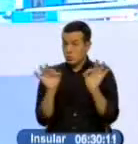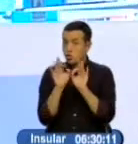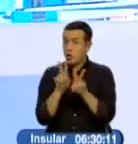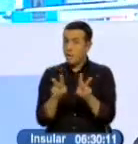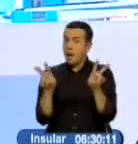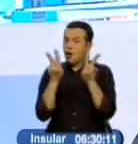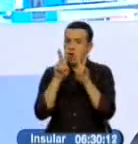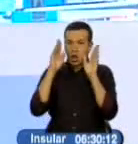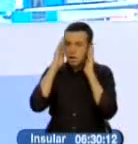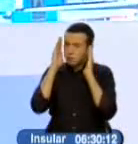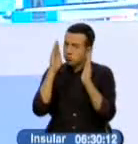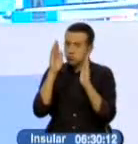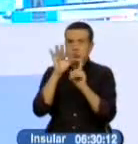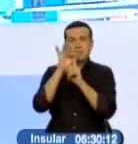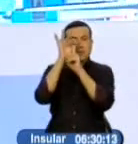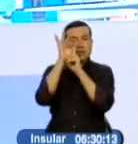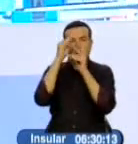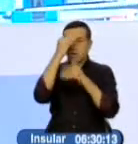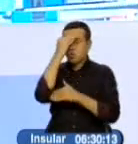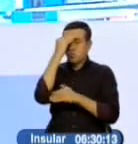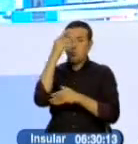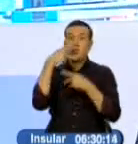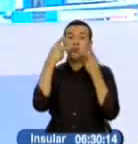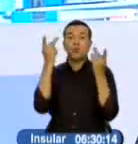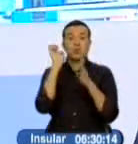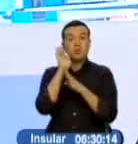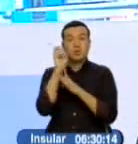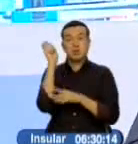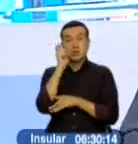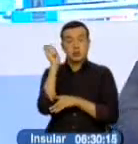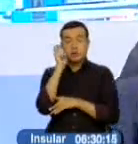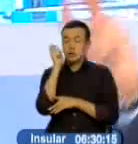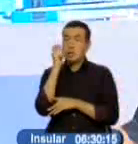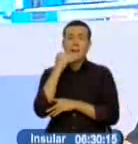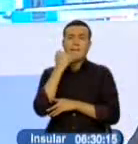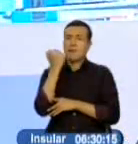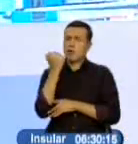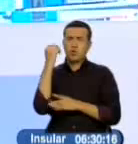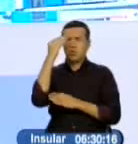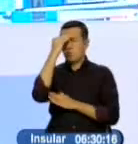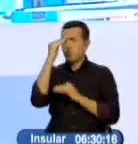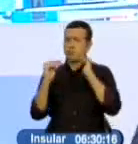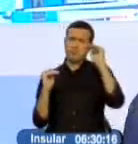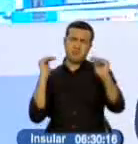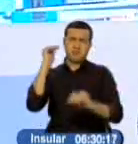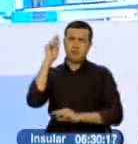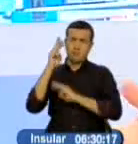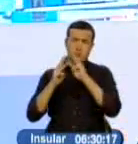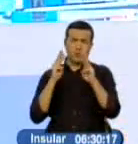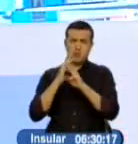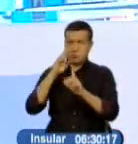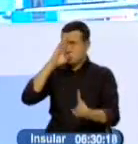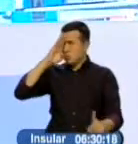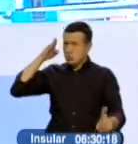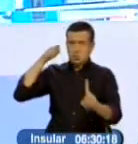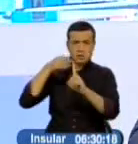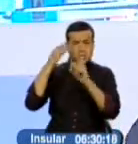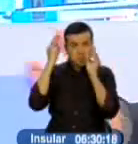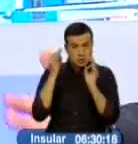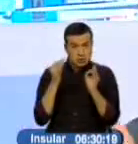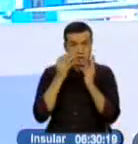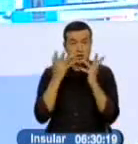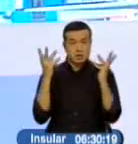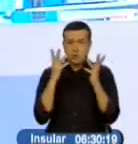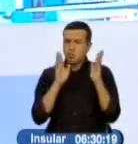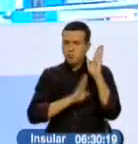la educación y la educación pública en el Ecuador tiene que convertirse en la mejor educación del mundo. Ese debe ser nuestra aspiración. Y tenemos